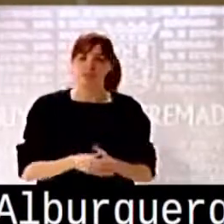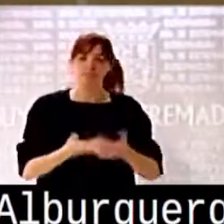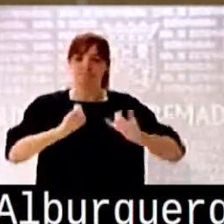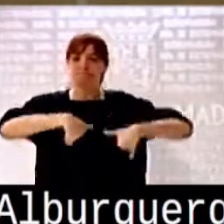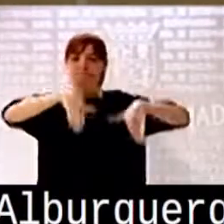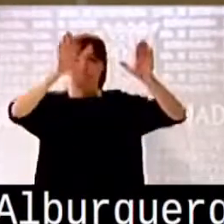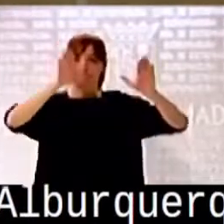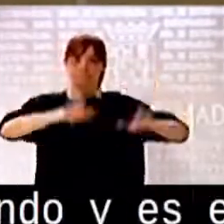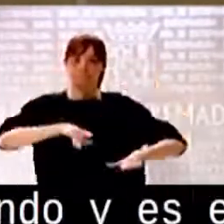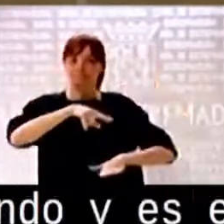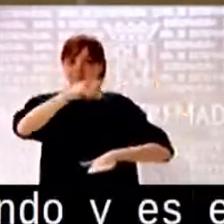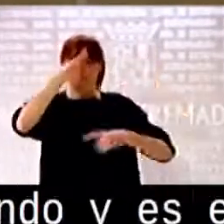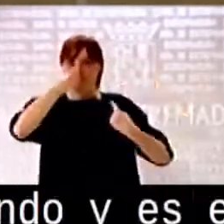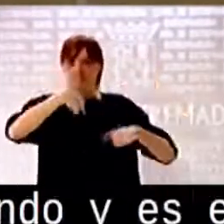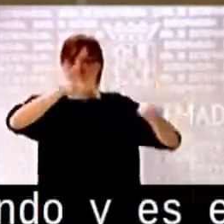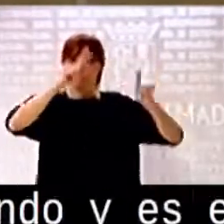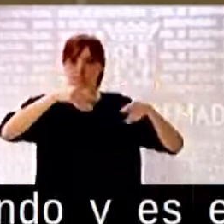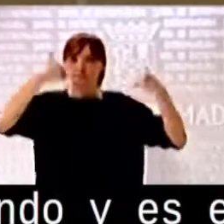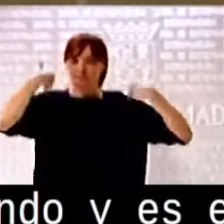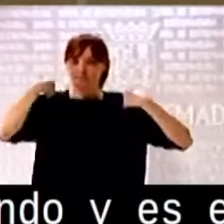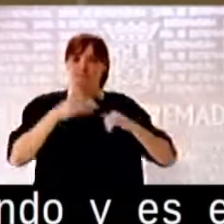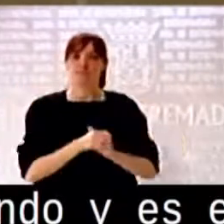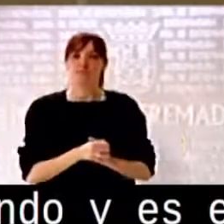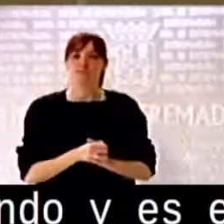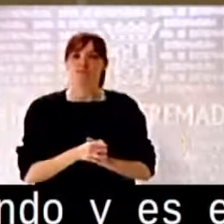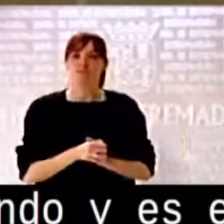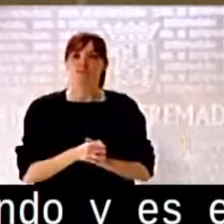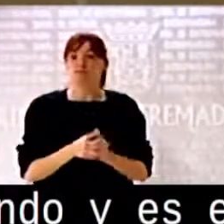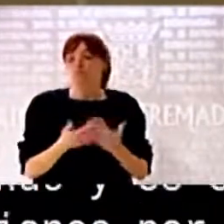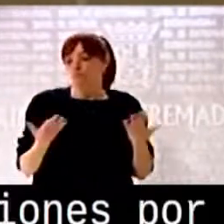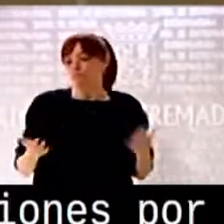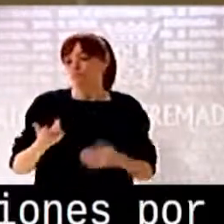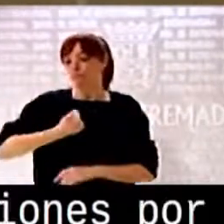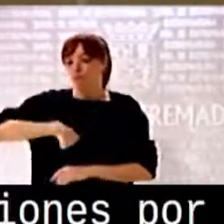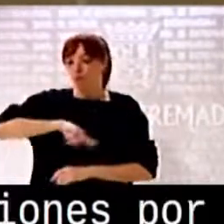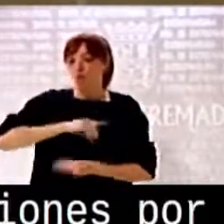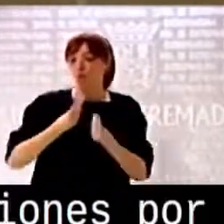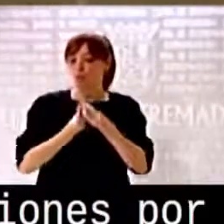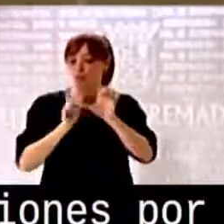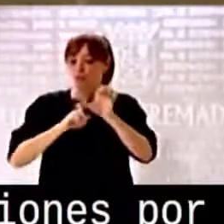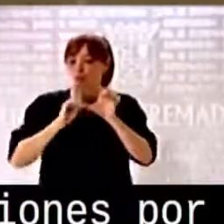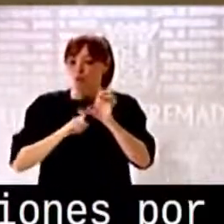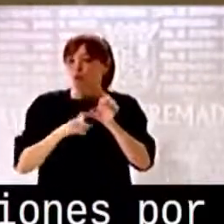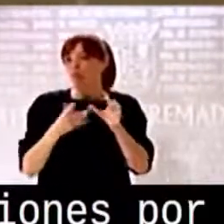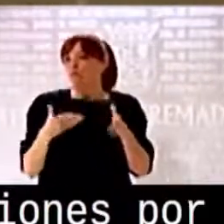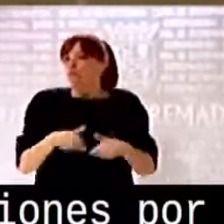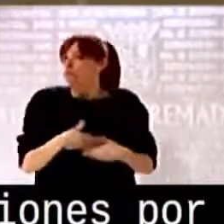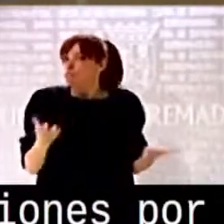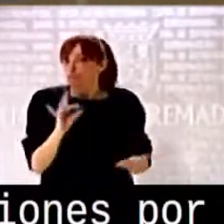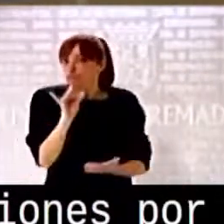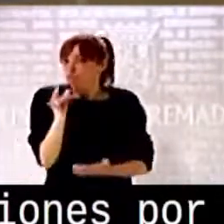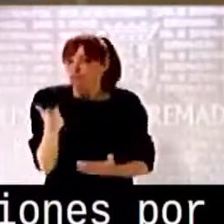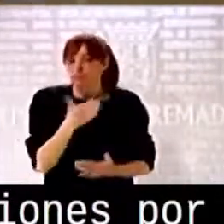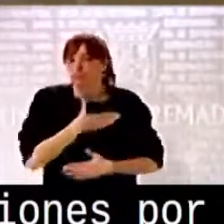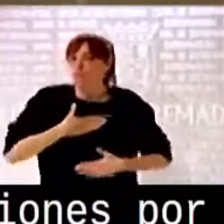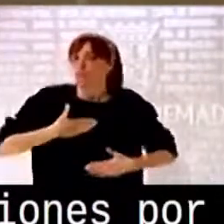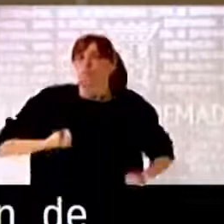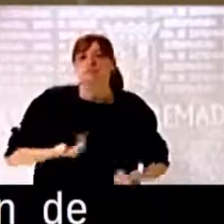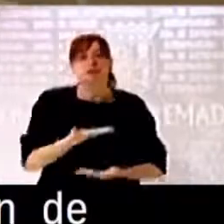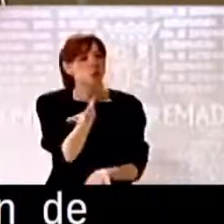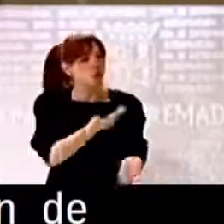tomando. Y es el competente en muchas de esas cuestiones. Por tanto, nosotros en total disposición